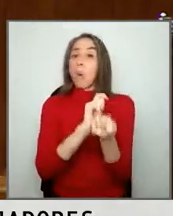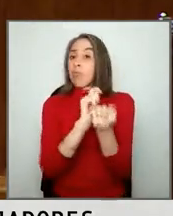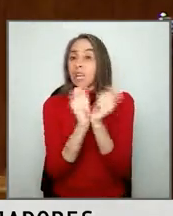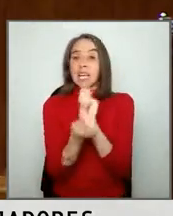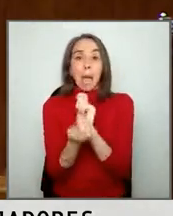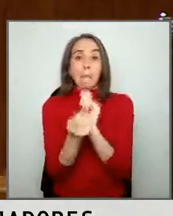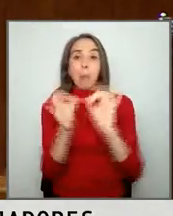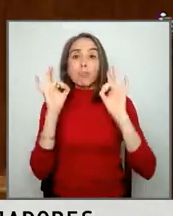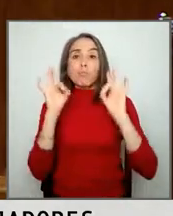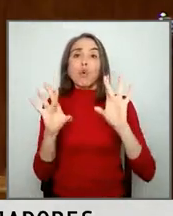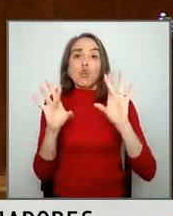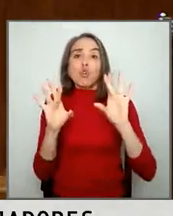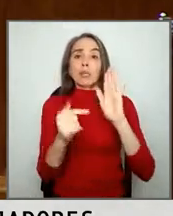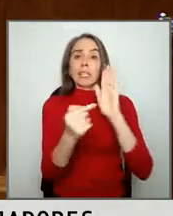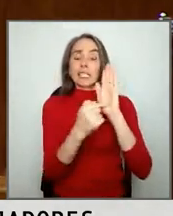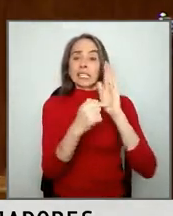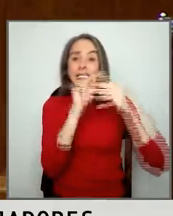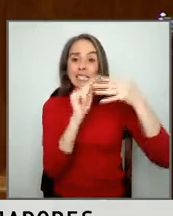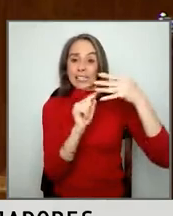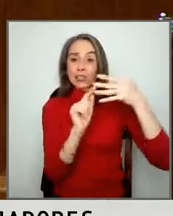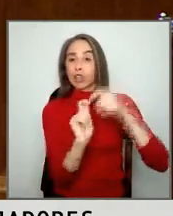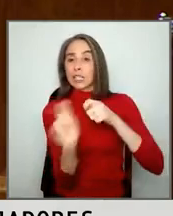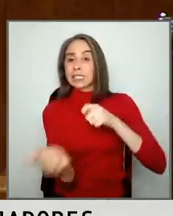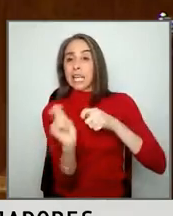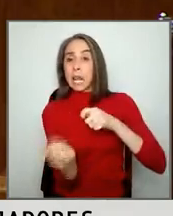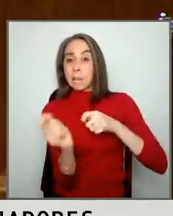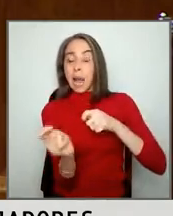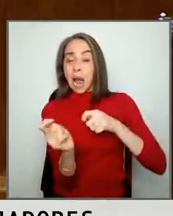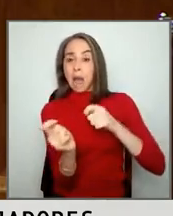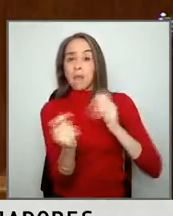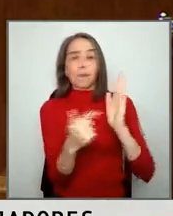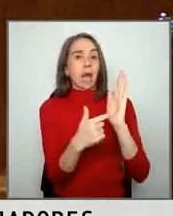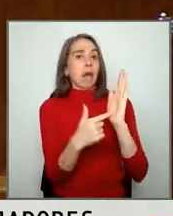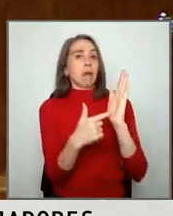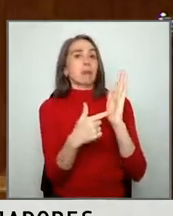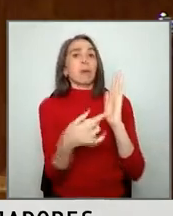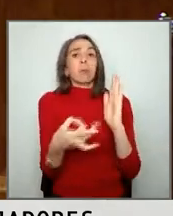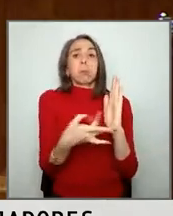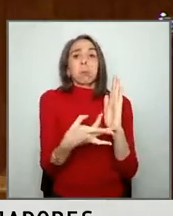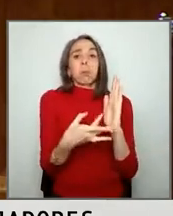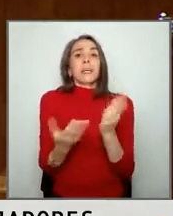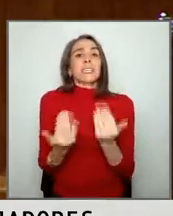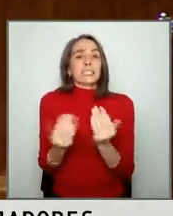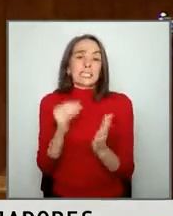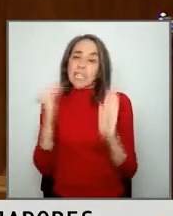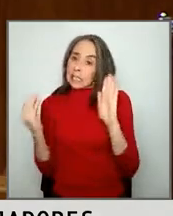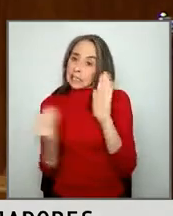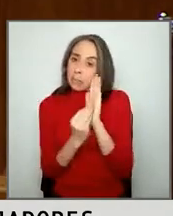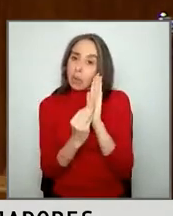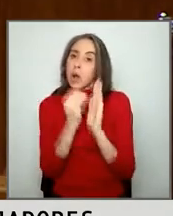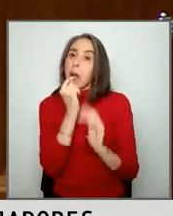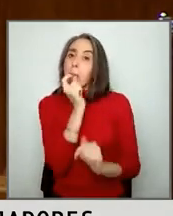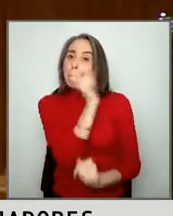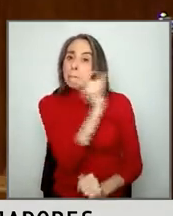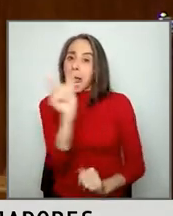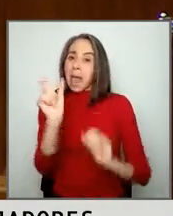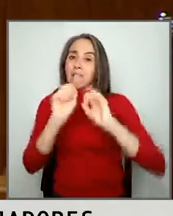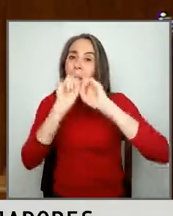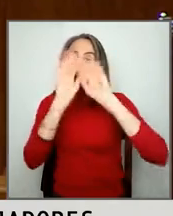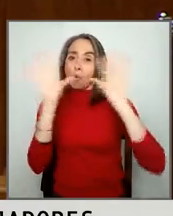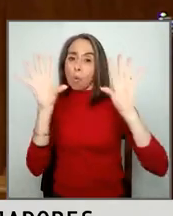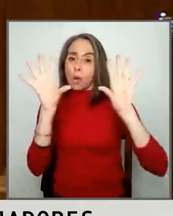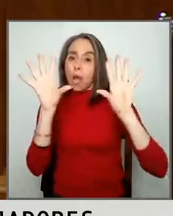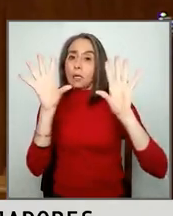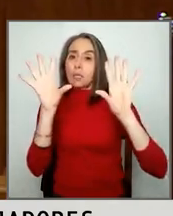de dichos emolumentos resulta indispensable dejar establecido claramente que los bienios